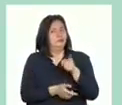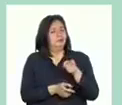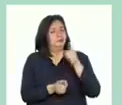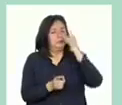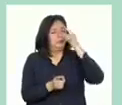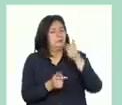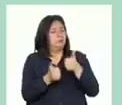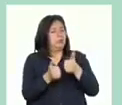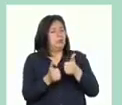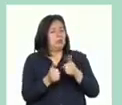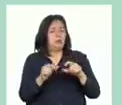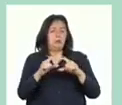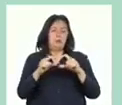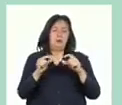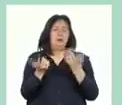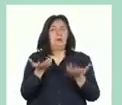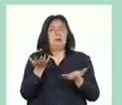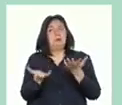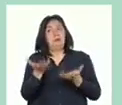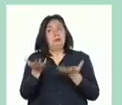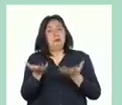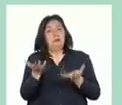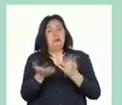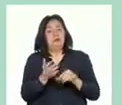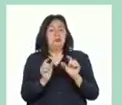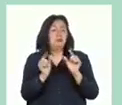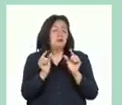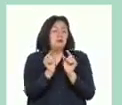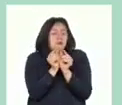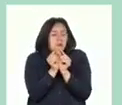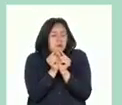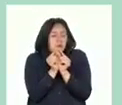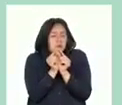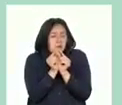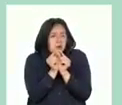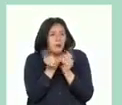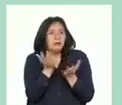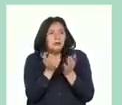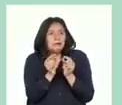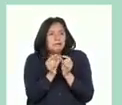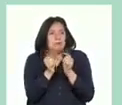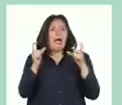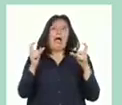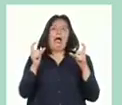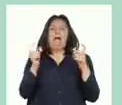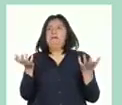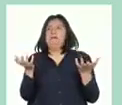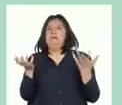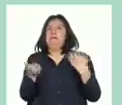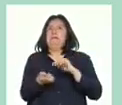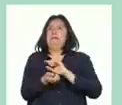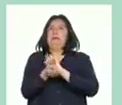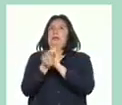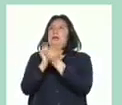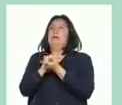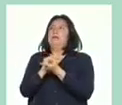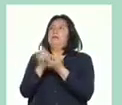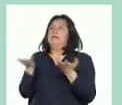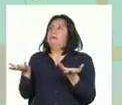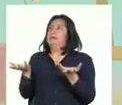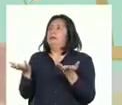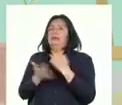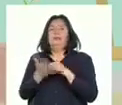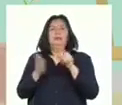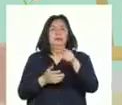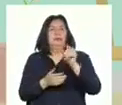ello, los cuadraditos podían ser o muy chiquitos o muy grandes, y eso cambiaría la medida.